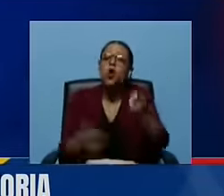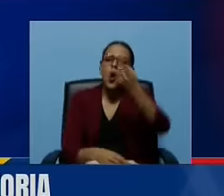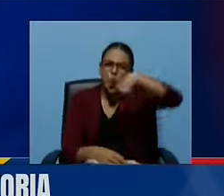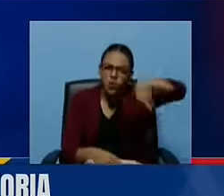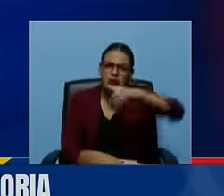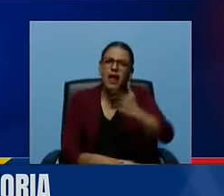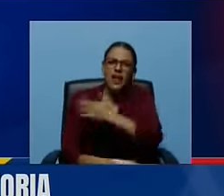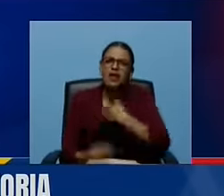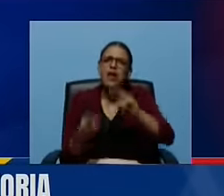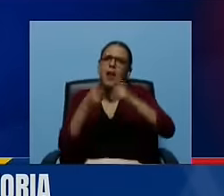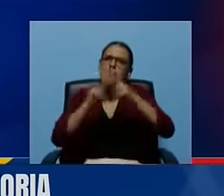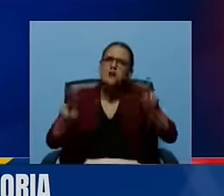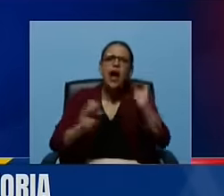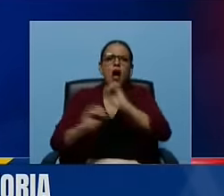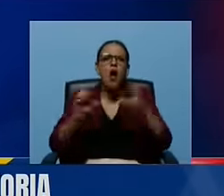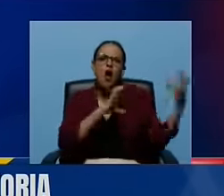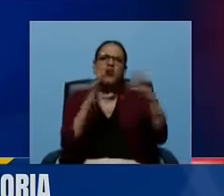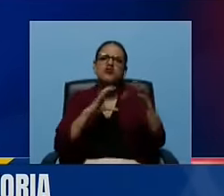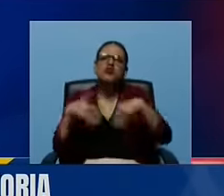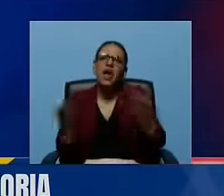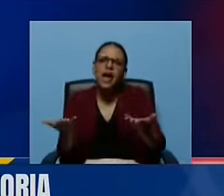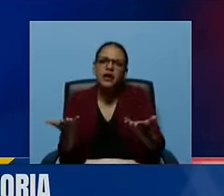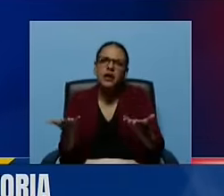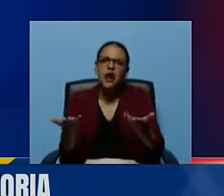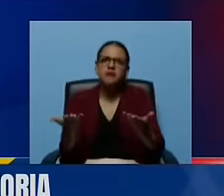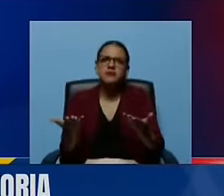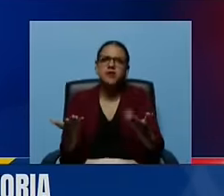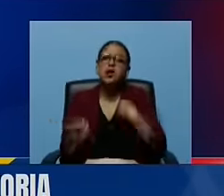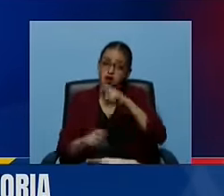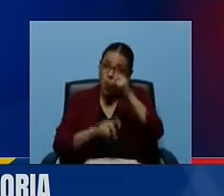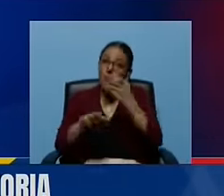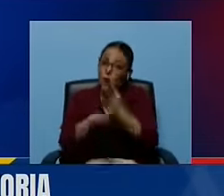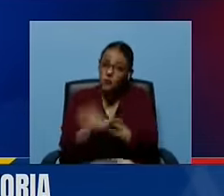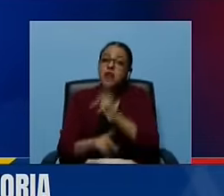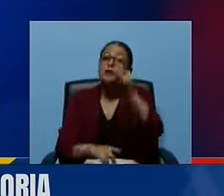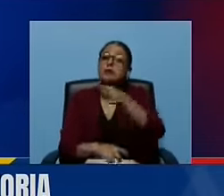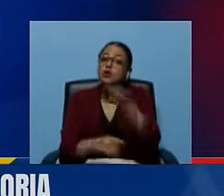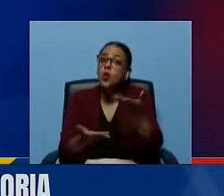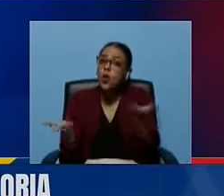¿Ustedes quieren paz o guerra? Se los pregunté, ¿verdad?